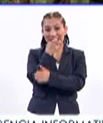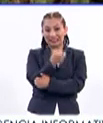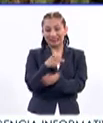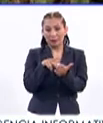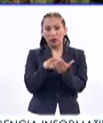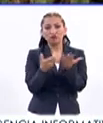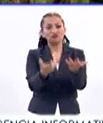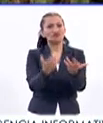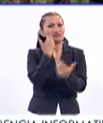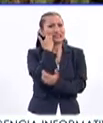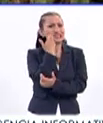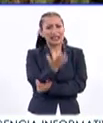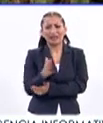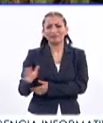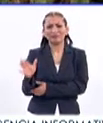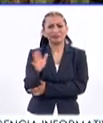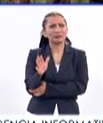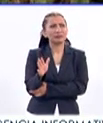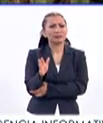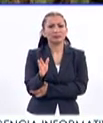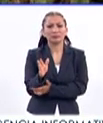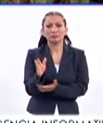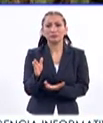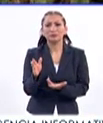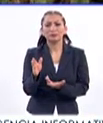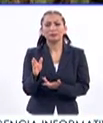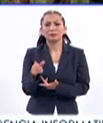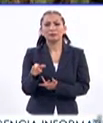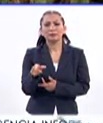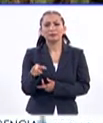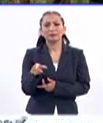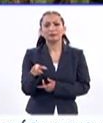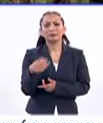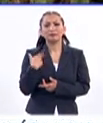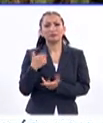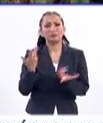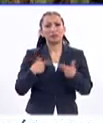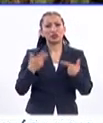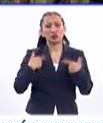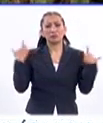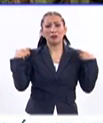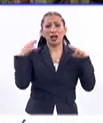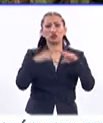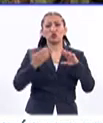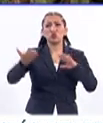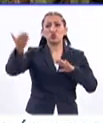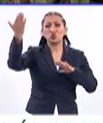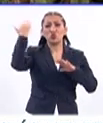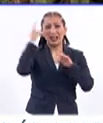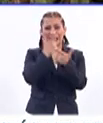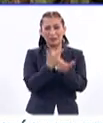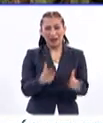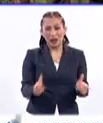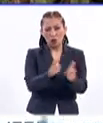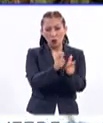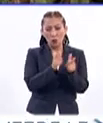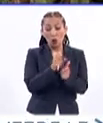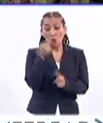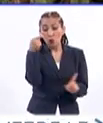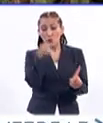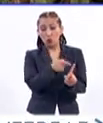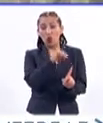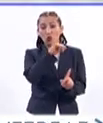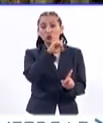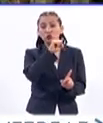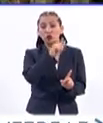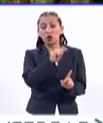proyecto anhelado por los viejos profesores liberales, entre ellos el principal,